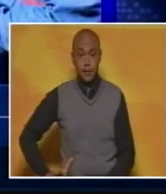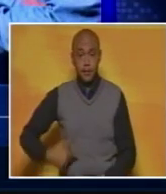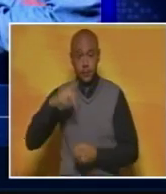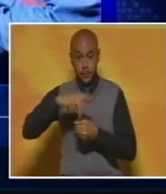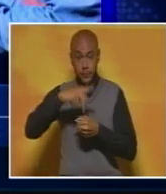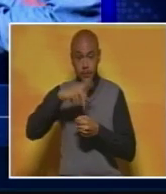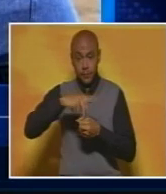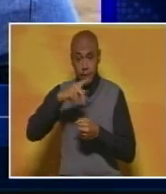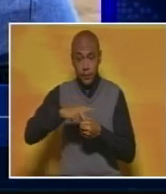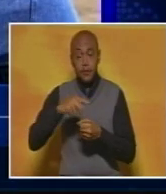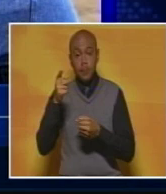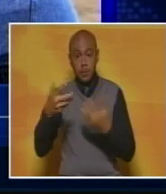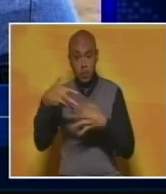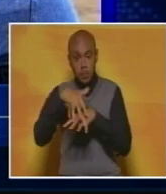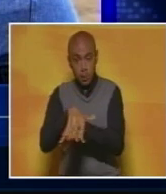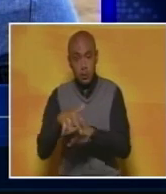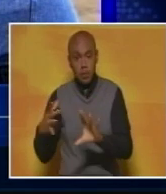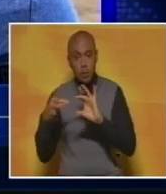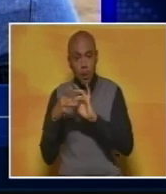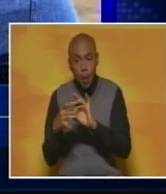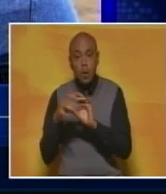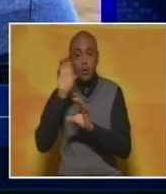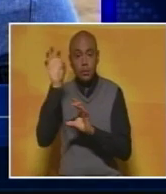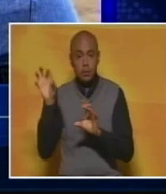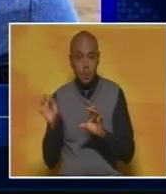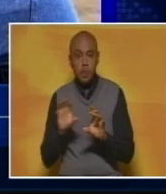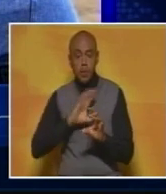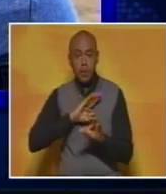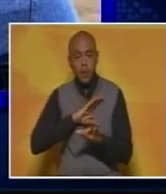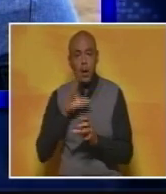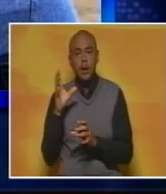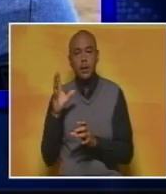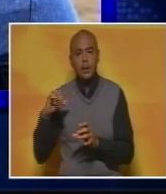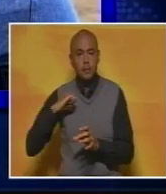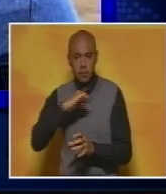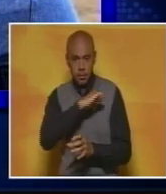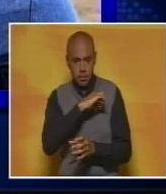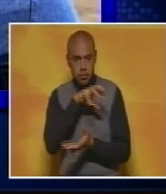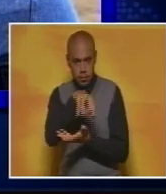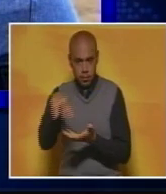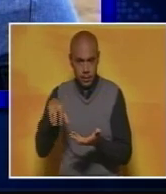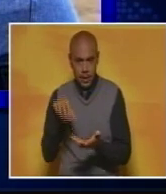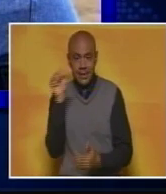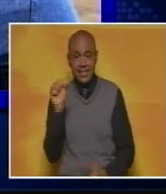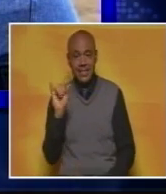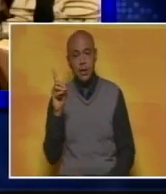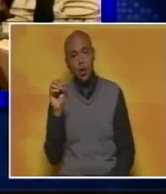mixta trabaja en conjunto con industrias aliadas del sector como Baisilum y Sidor.